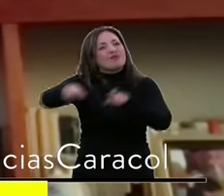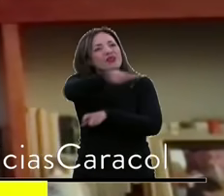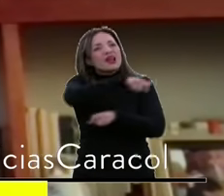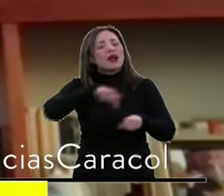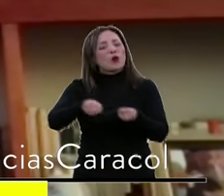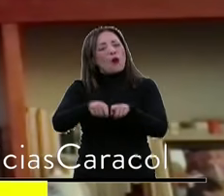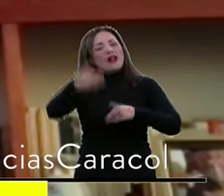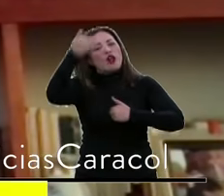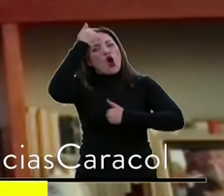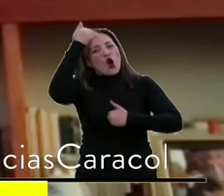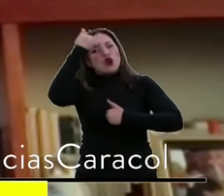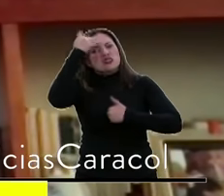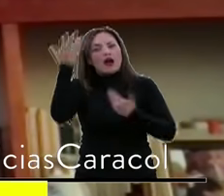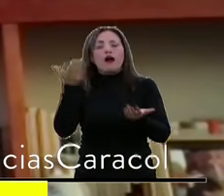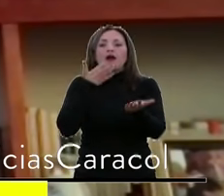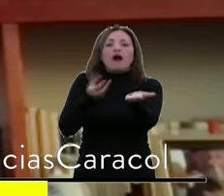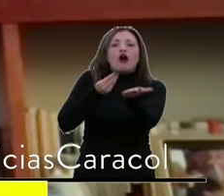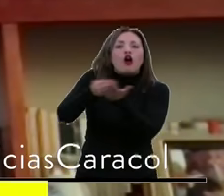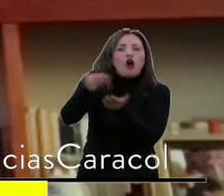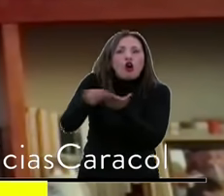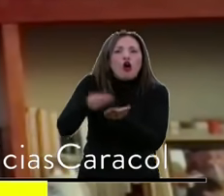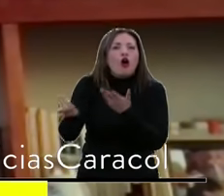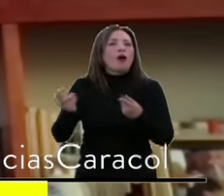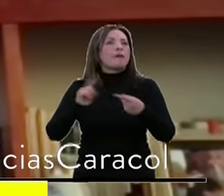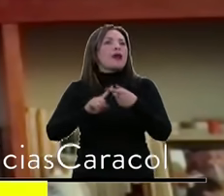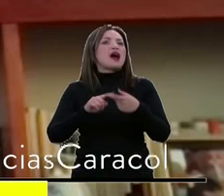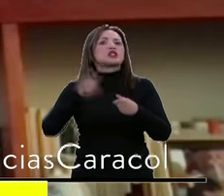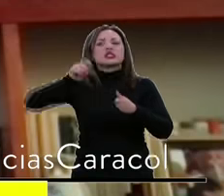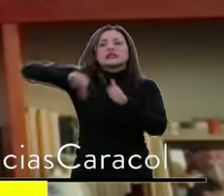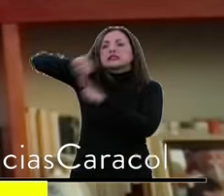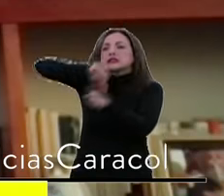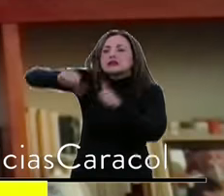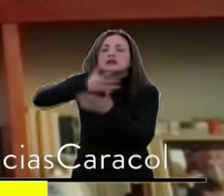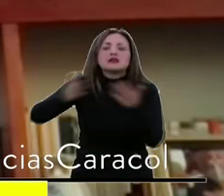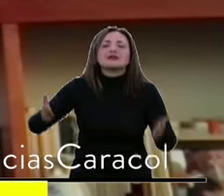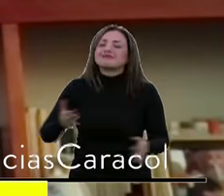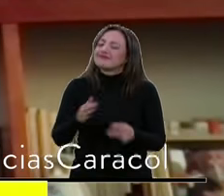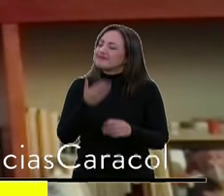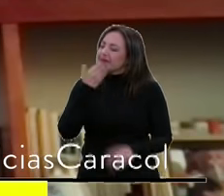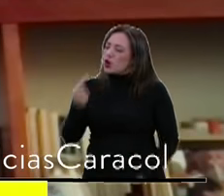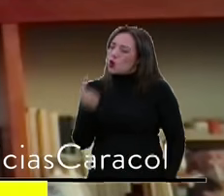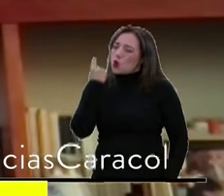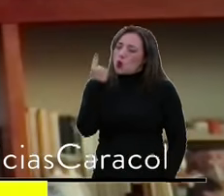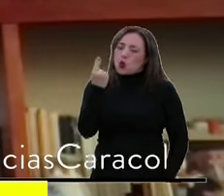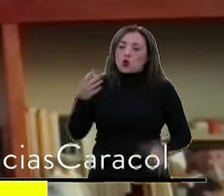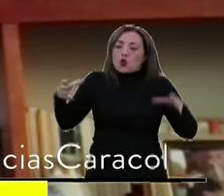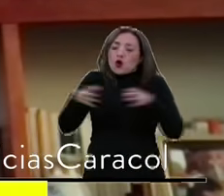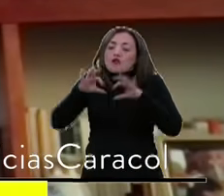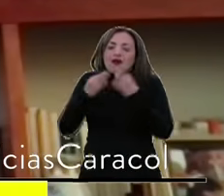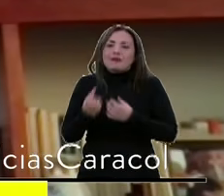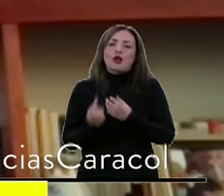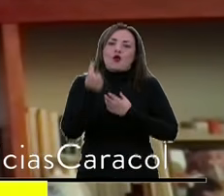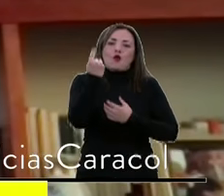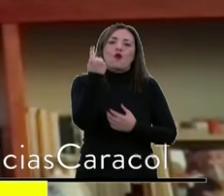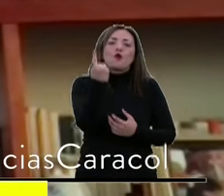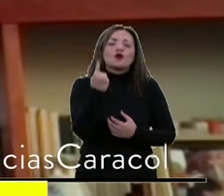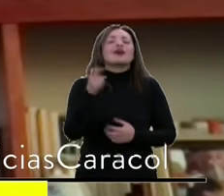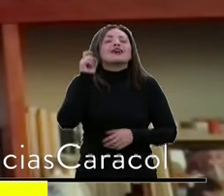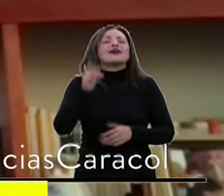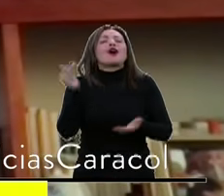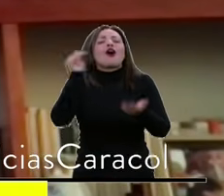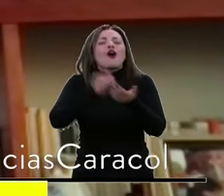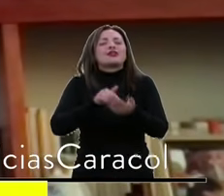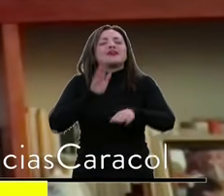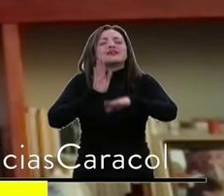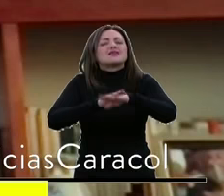que en las compras cuando va a ser diligencias y demás es muy importante que sólo salga una persona por núcleo familiar y reiterar una solicitud que hemos hecho